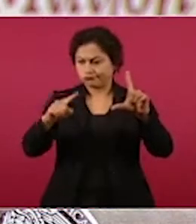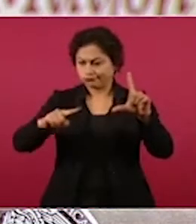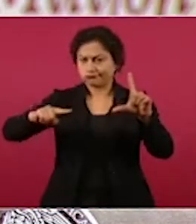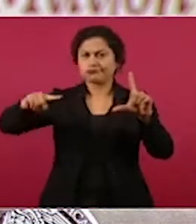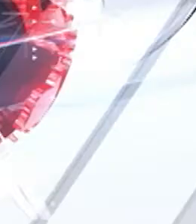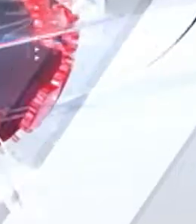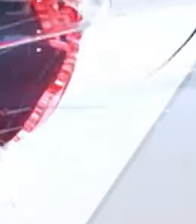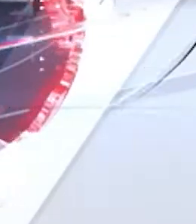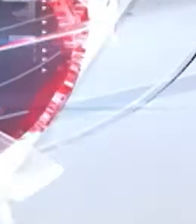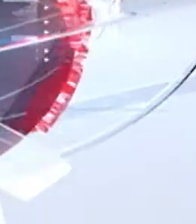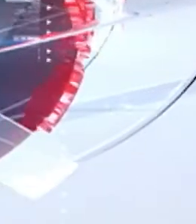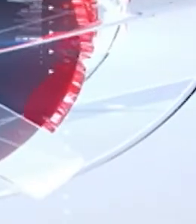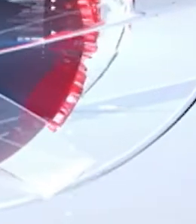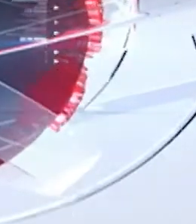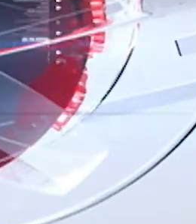19